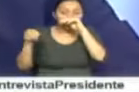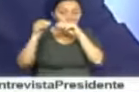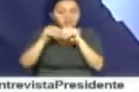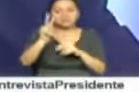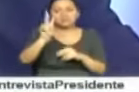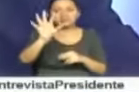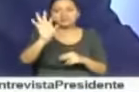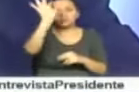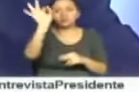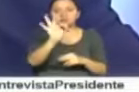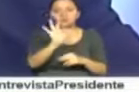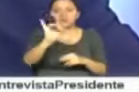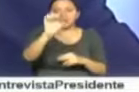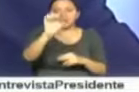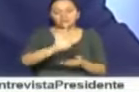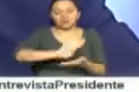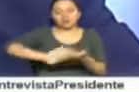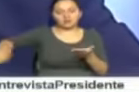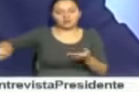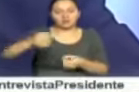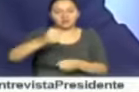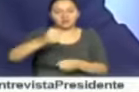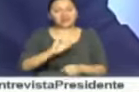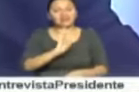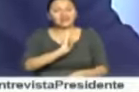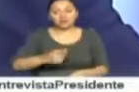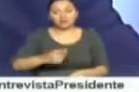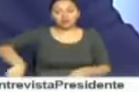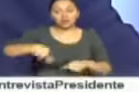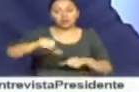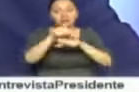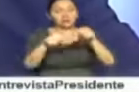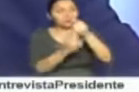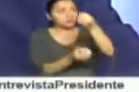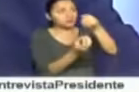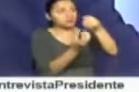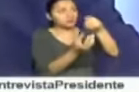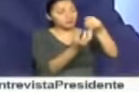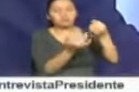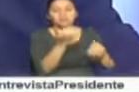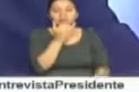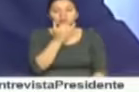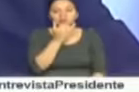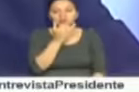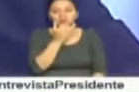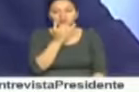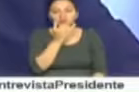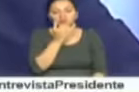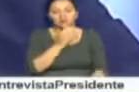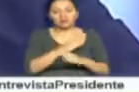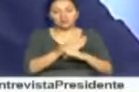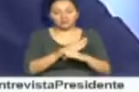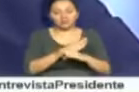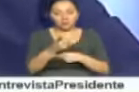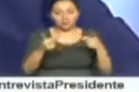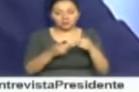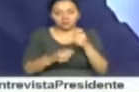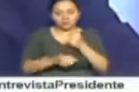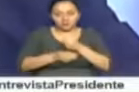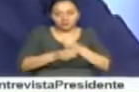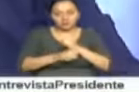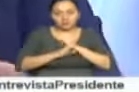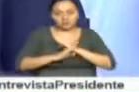tercera parte por los funcionarios del IFA. Yo creo que los tecnócratas del IFA que asesoran a ciertos estamentos militares más están defendiendo su puesto de trabajo